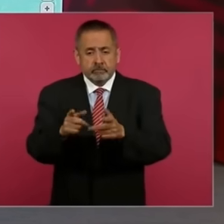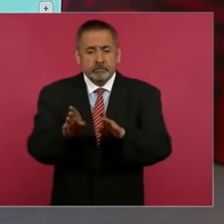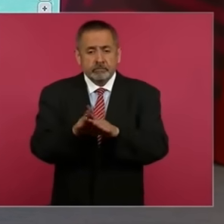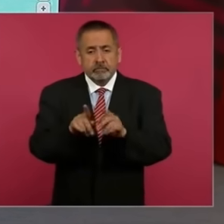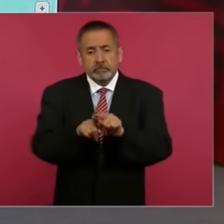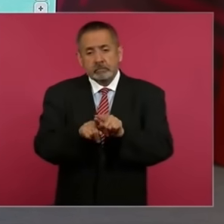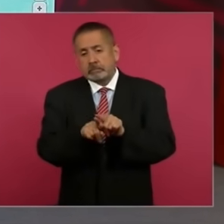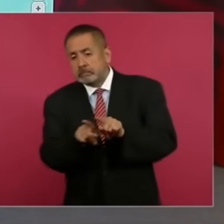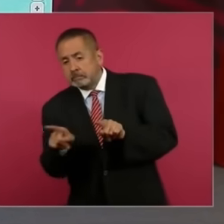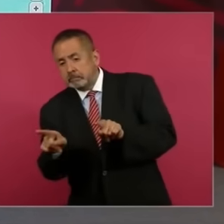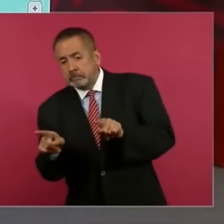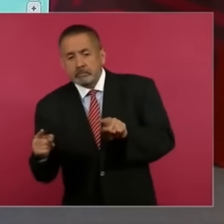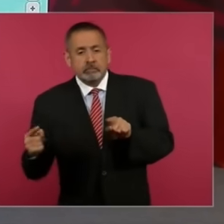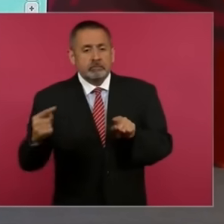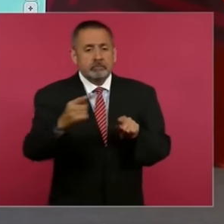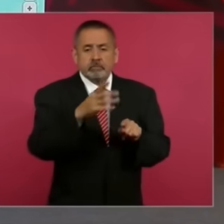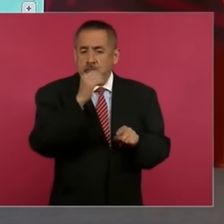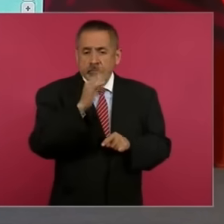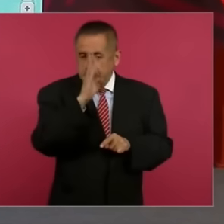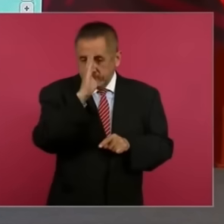esto.